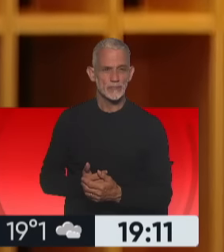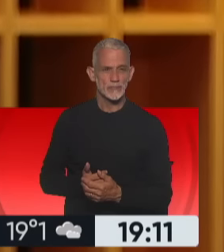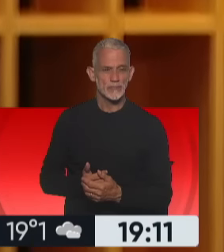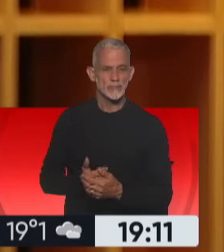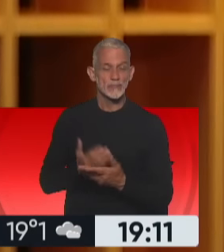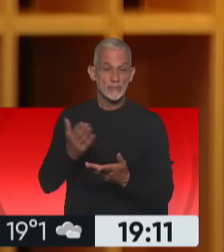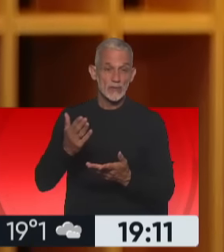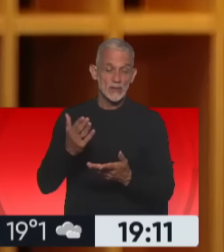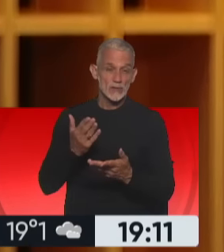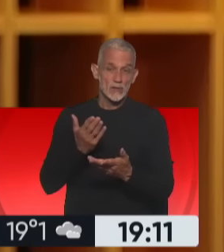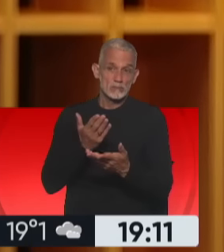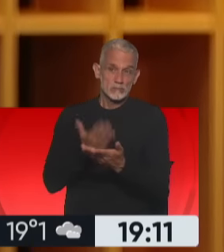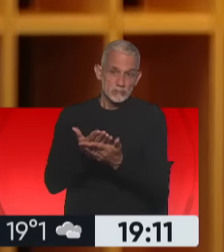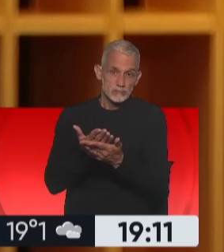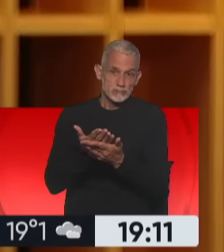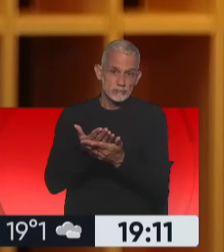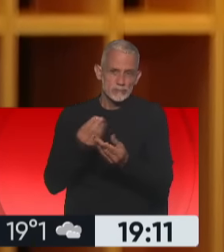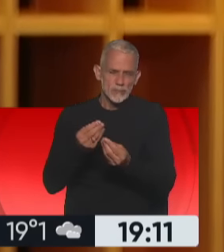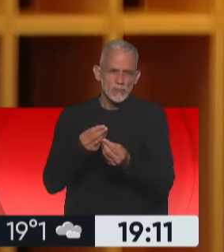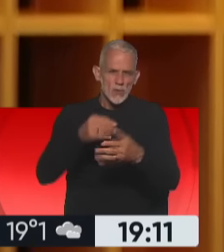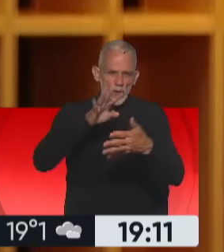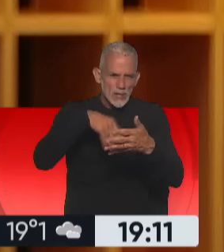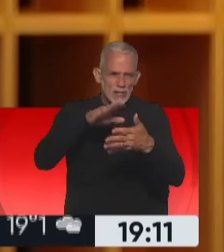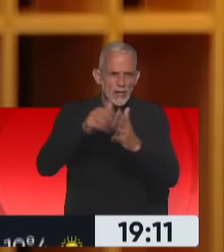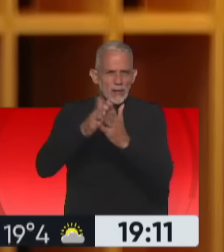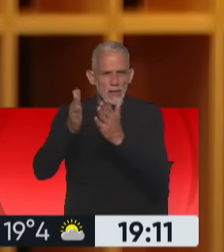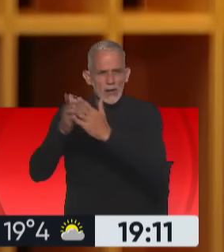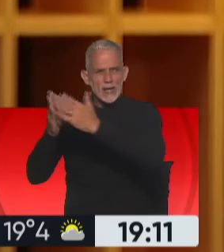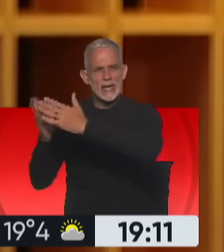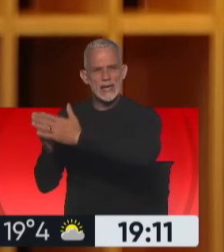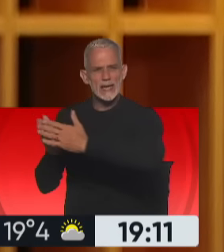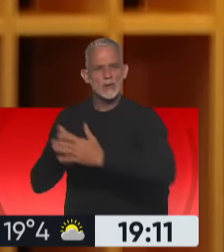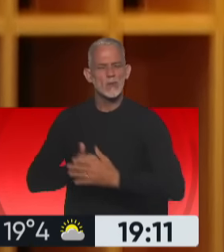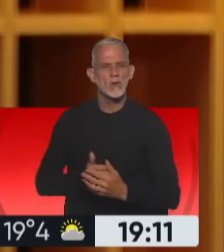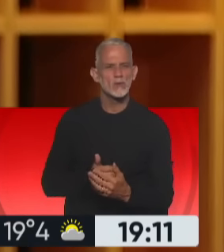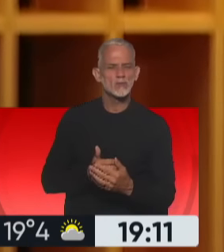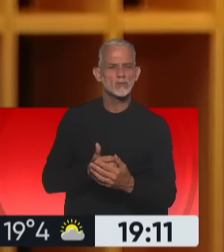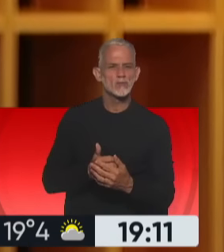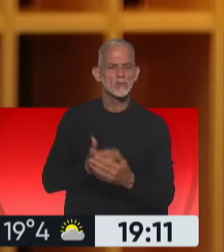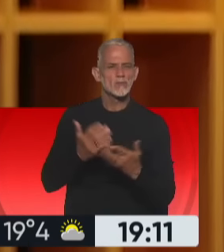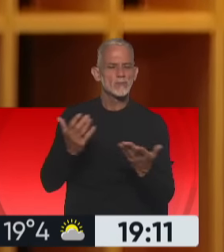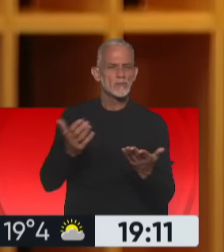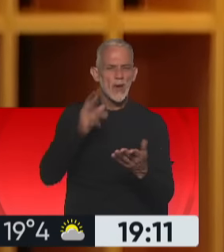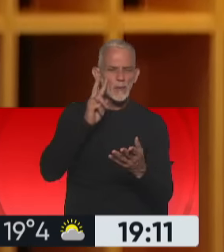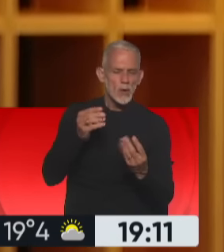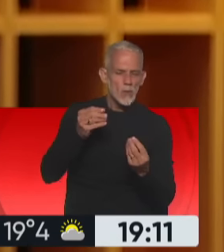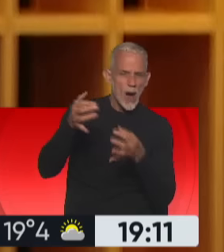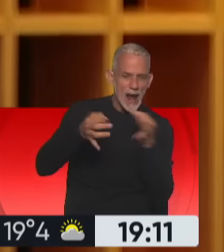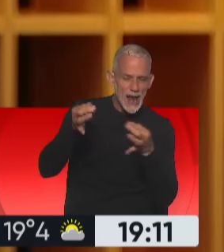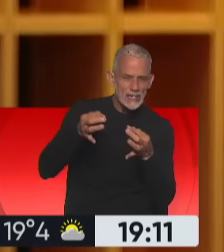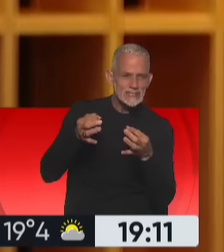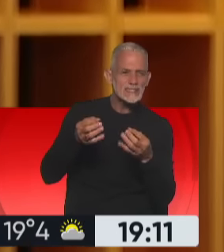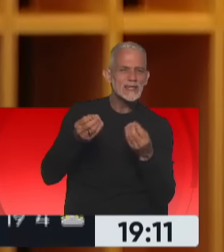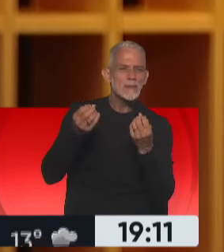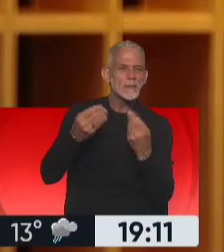los planteos donde se revisa toda la literatura en términos de análisis de